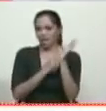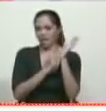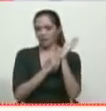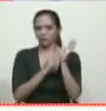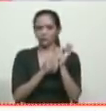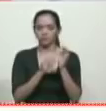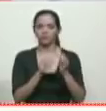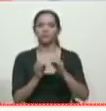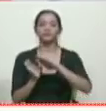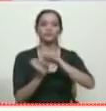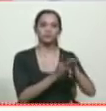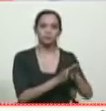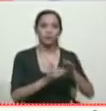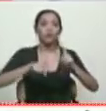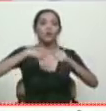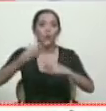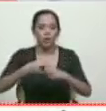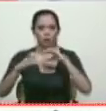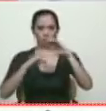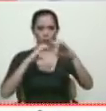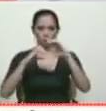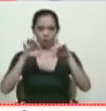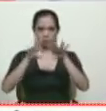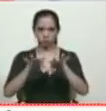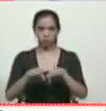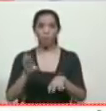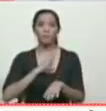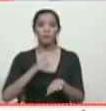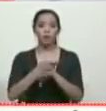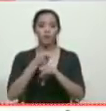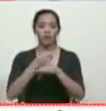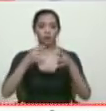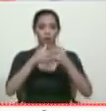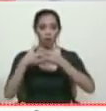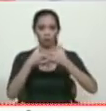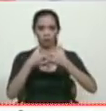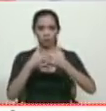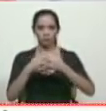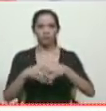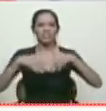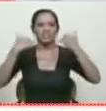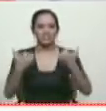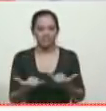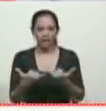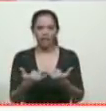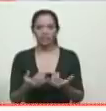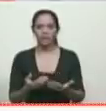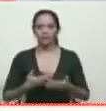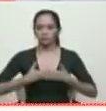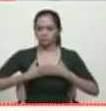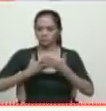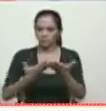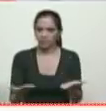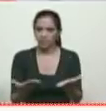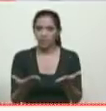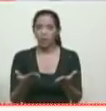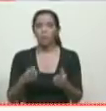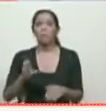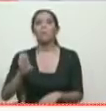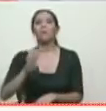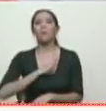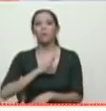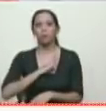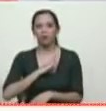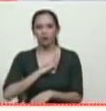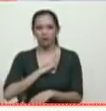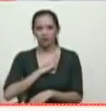una comunicación del propio gobierno norteamericano donde ya estaban atribuyéndole propiedad a